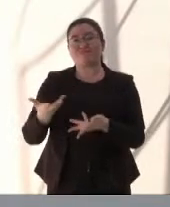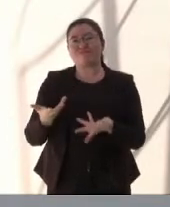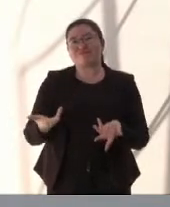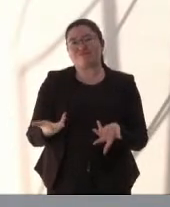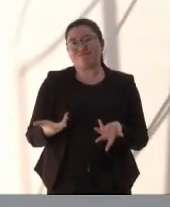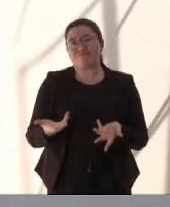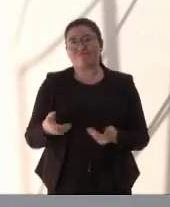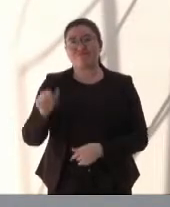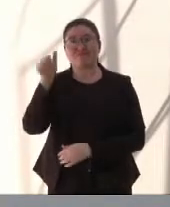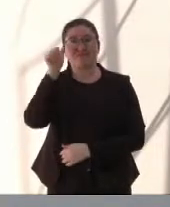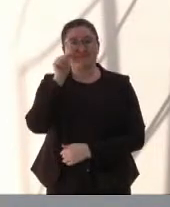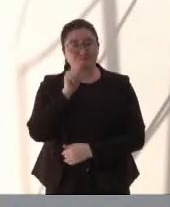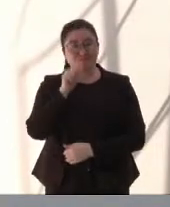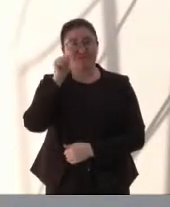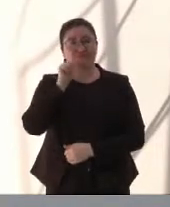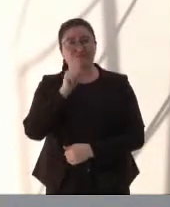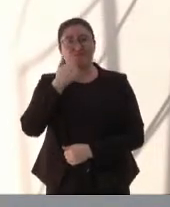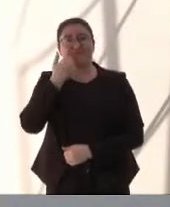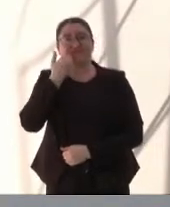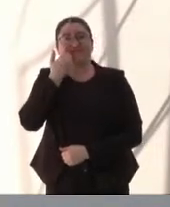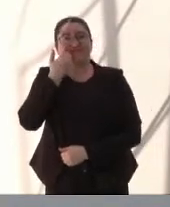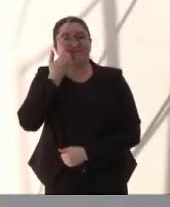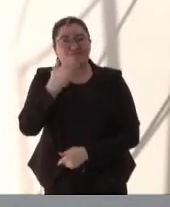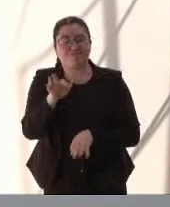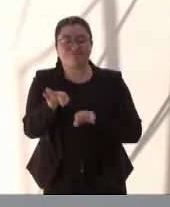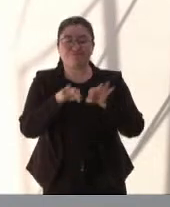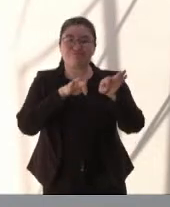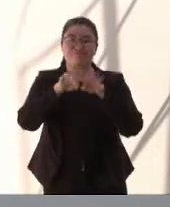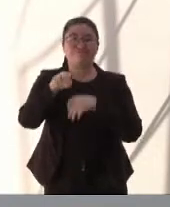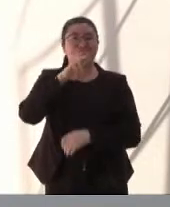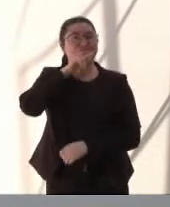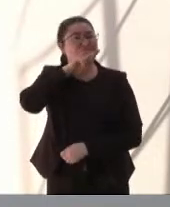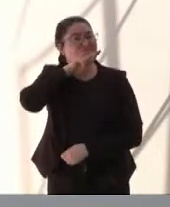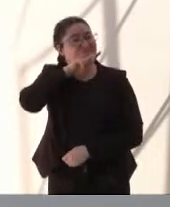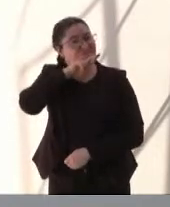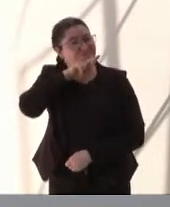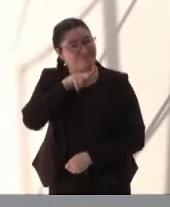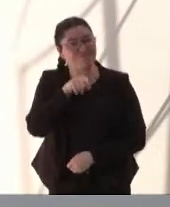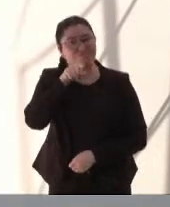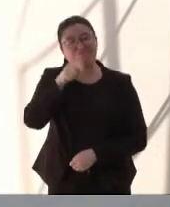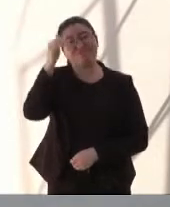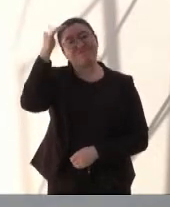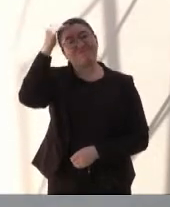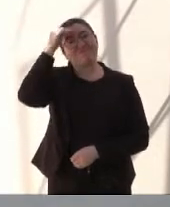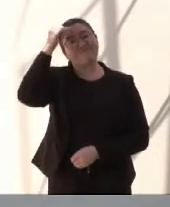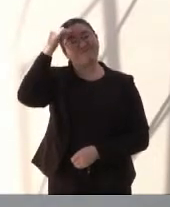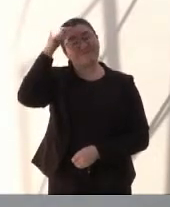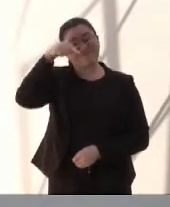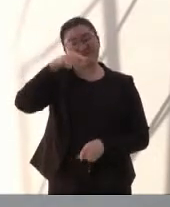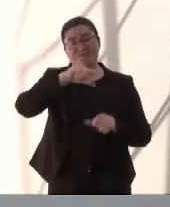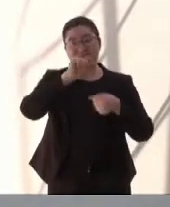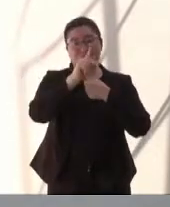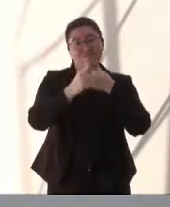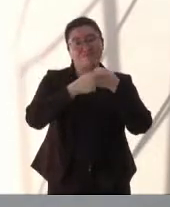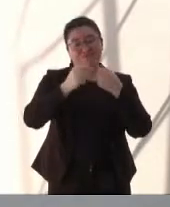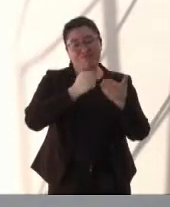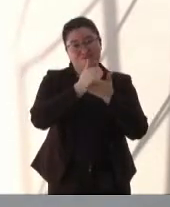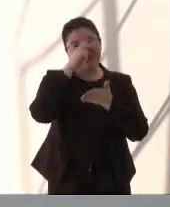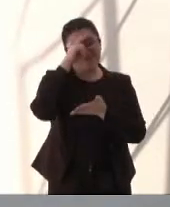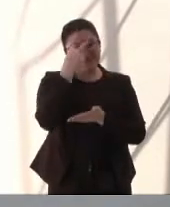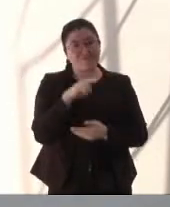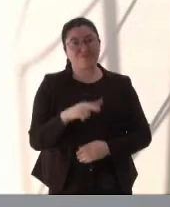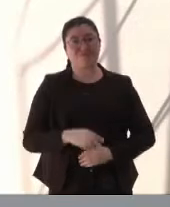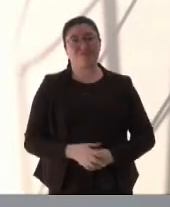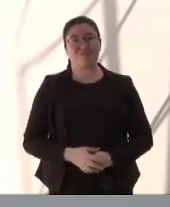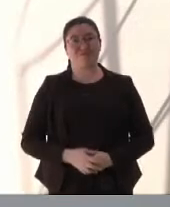tratando siempre de hacer el mejor trabajo que se conoce en todo el país aquí en la Ciudad de